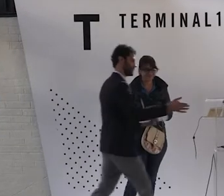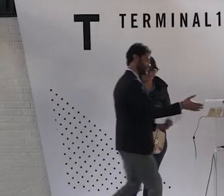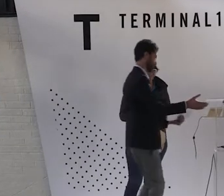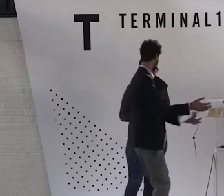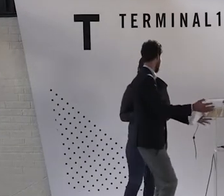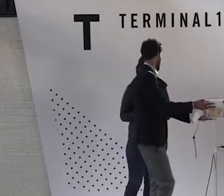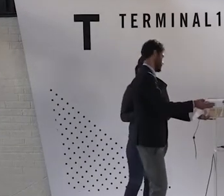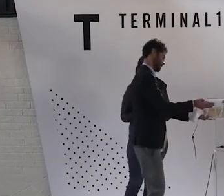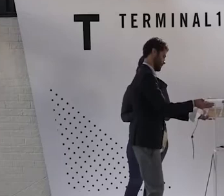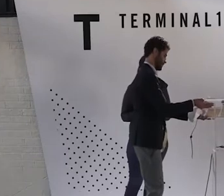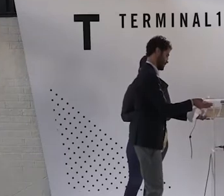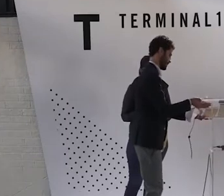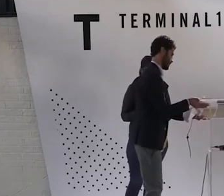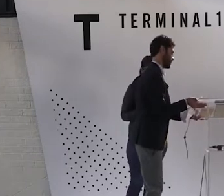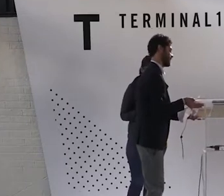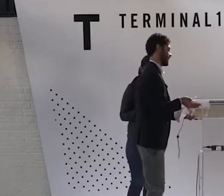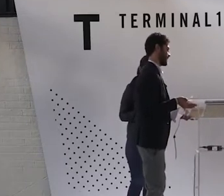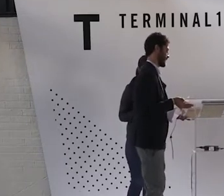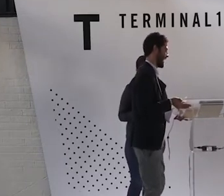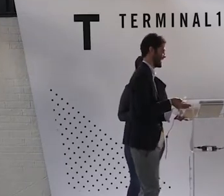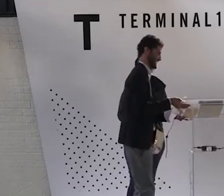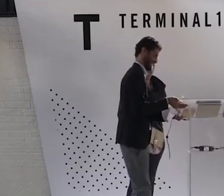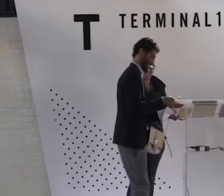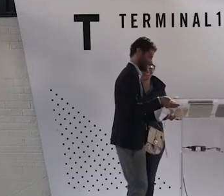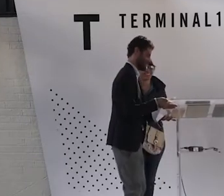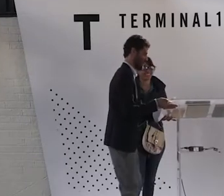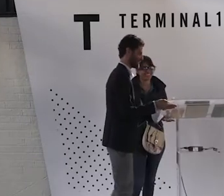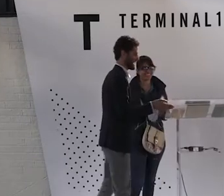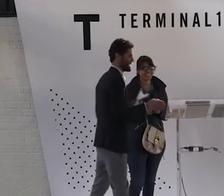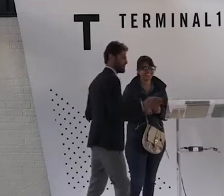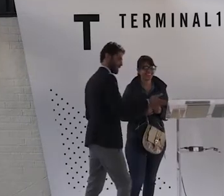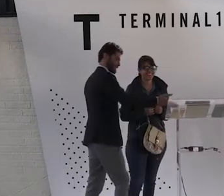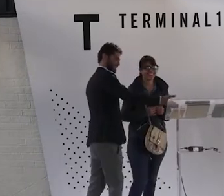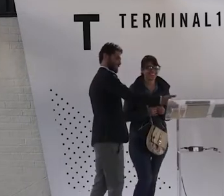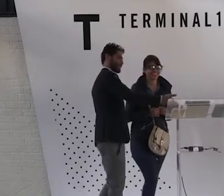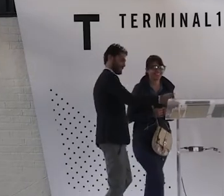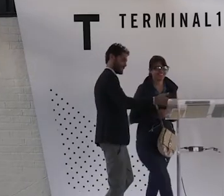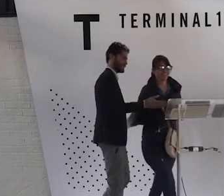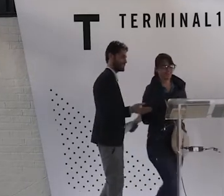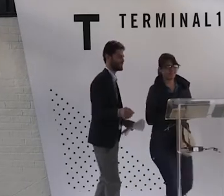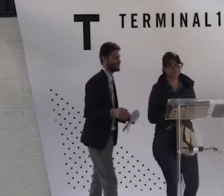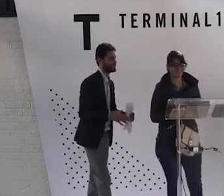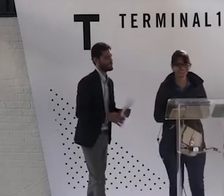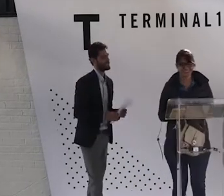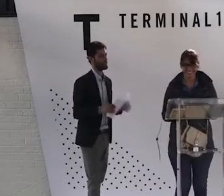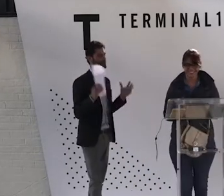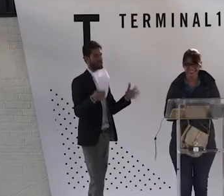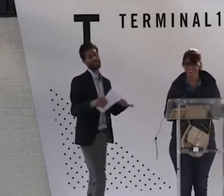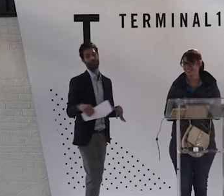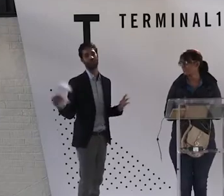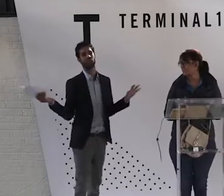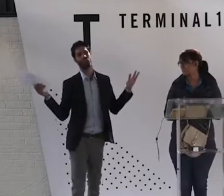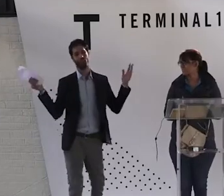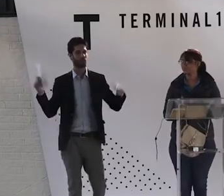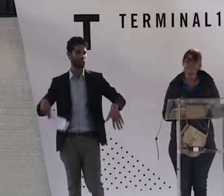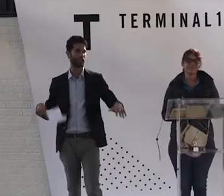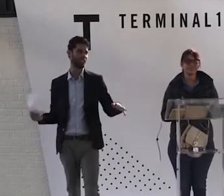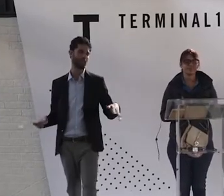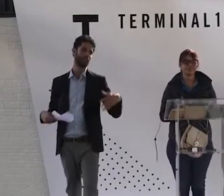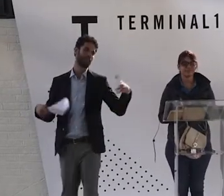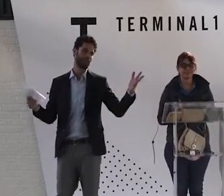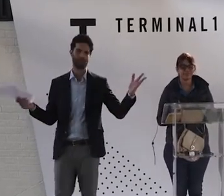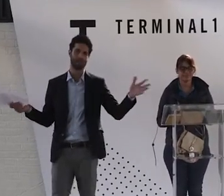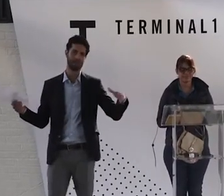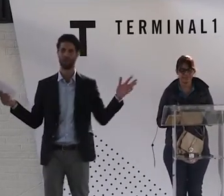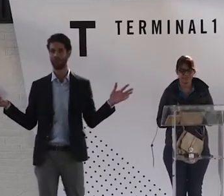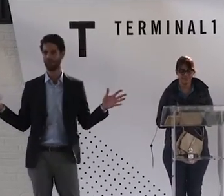contigo. ¿Cómo te llamas? Andrea. Muy bien, Andrea. Párate aquí enfrente. Tenemos tres libros que yo cuando llegué